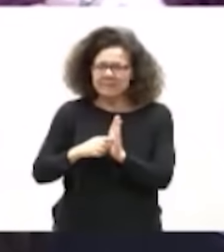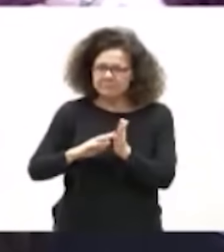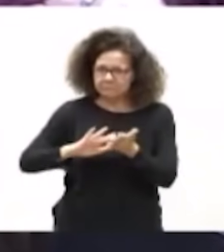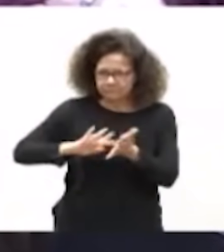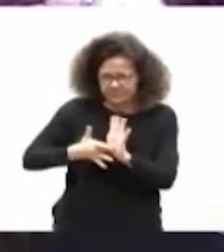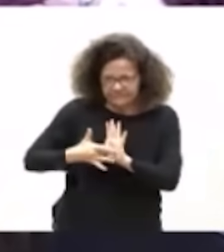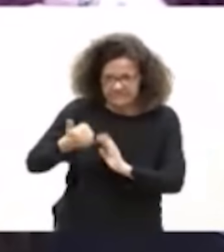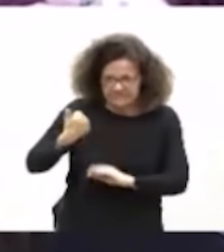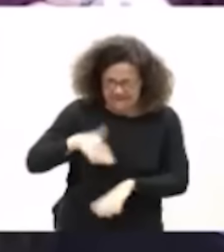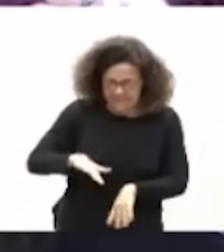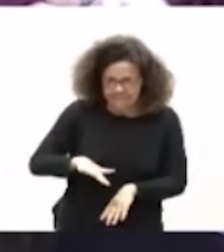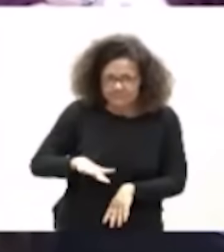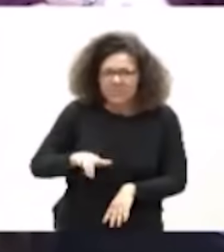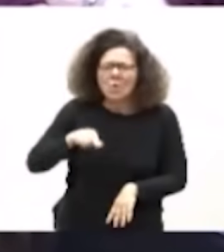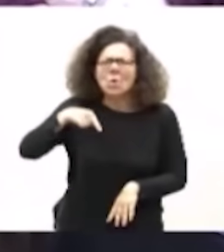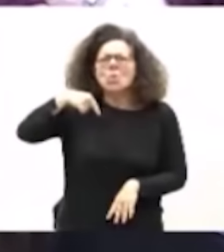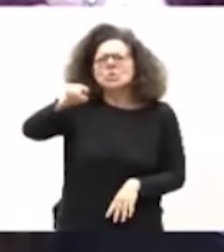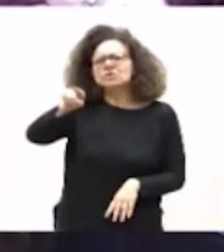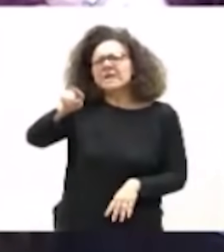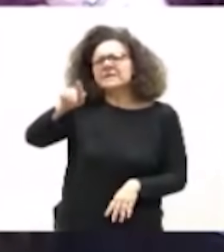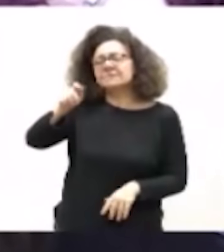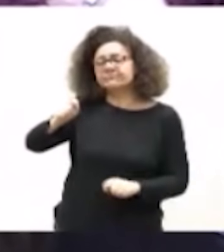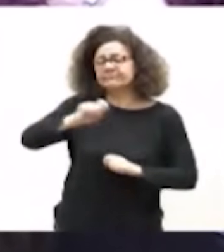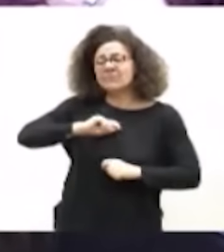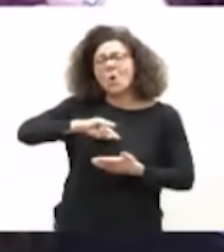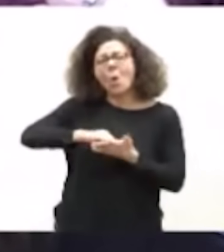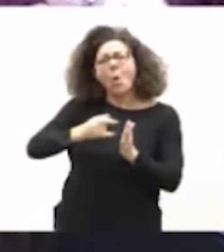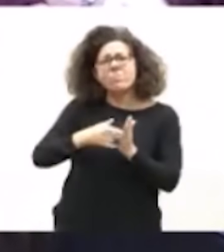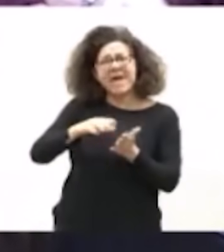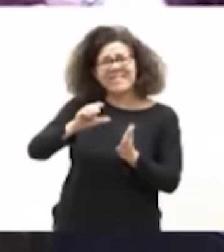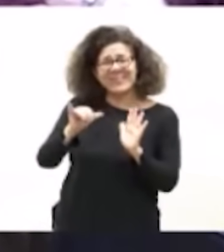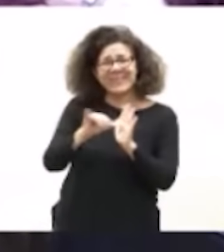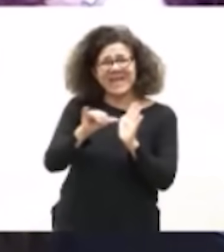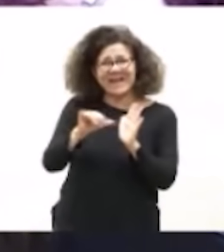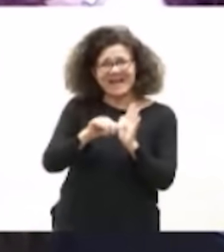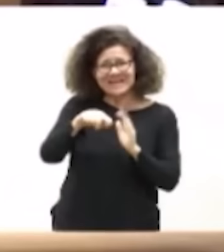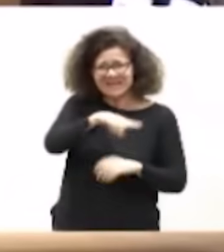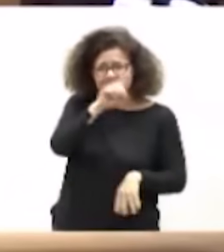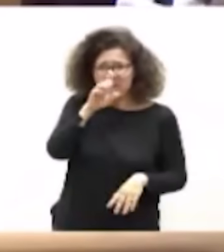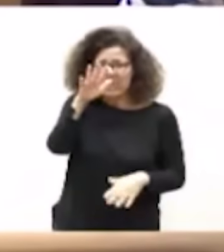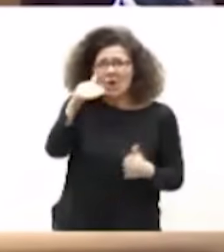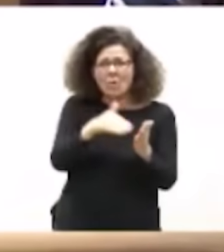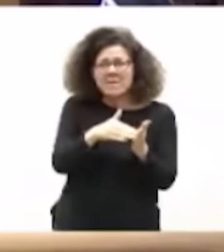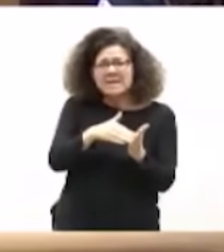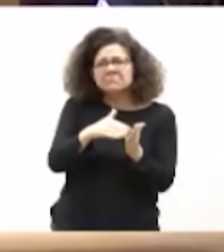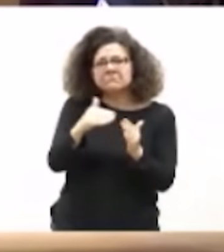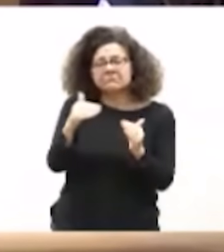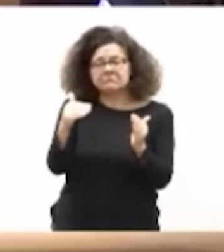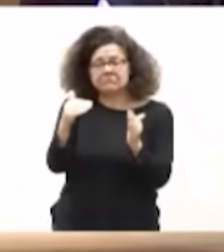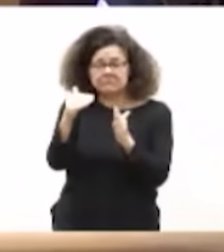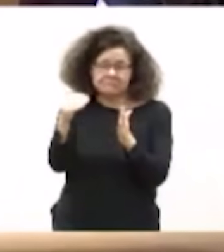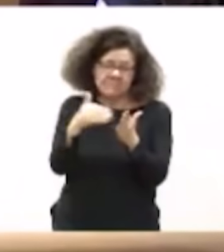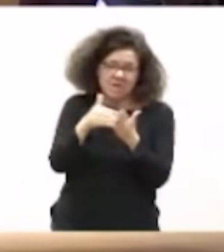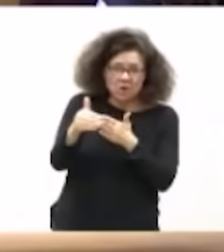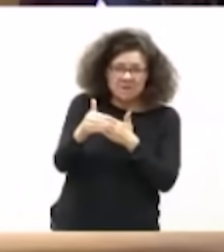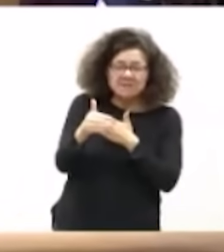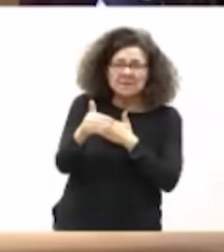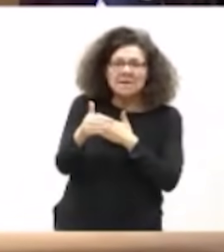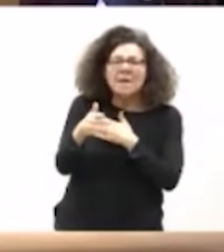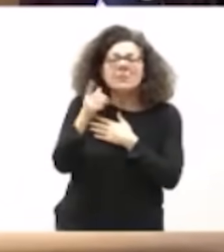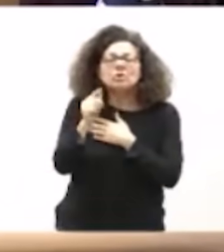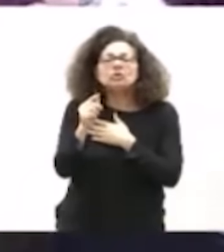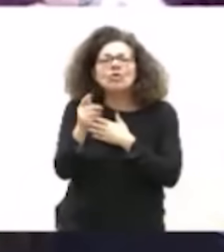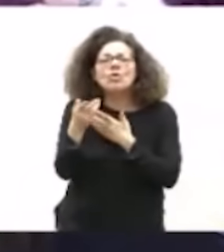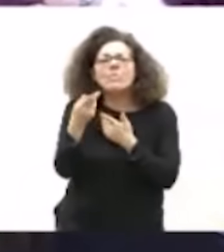cierto, dejaron ustedes un plan de cercanías de Madrid dotado con 5.000 millones, 2.000 menos, pero solo presupuestaron